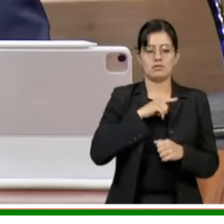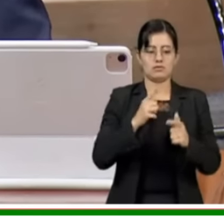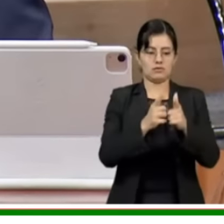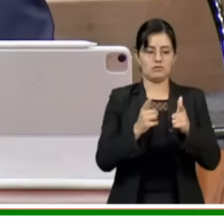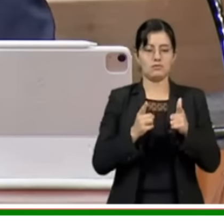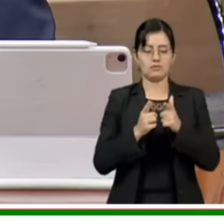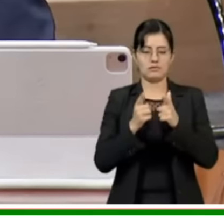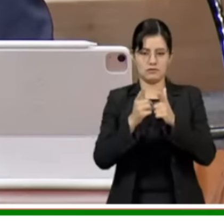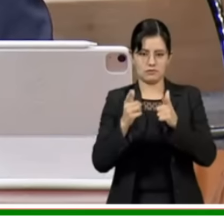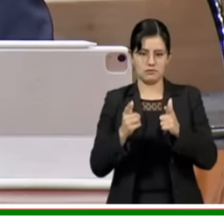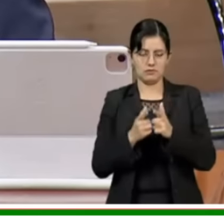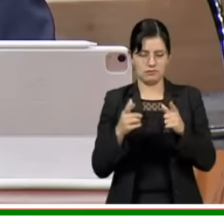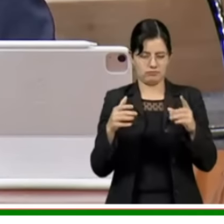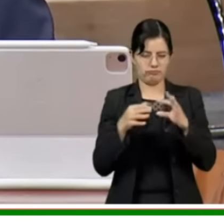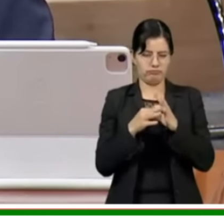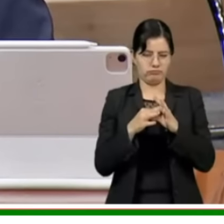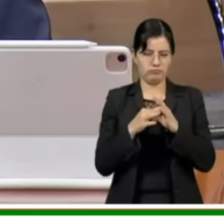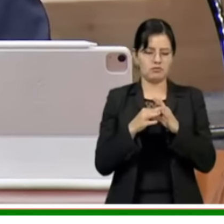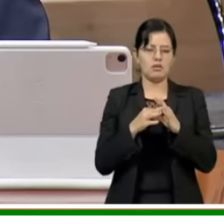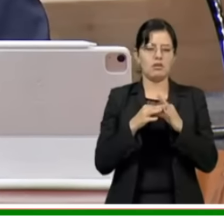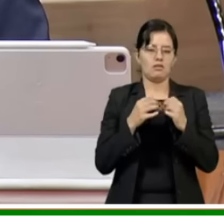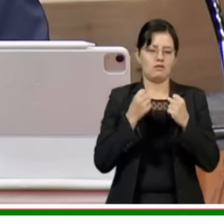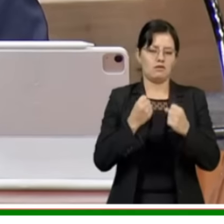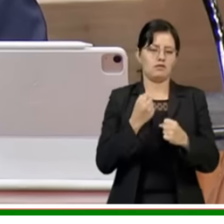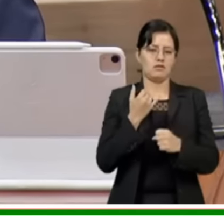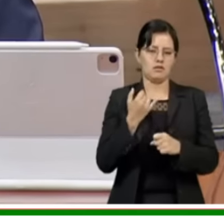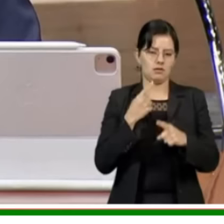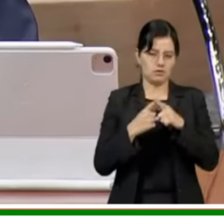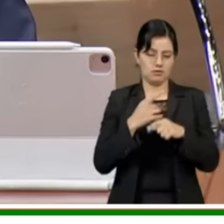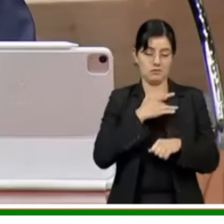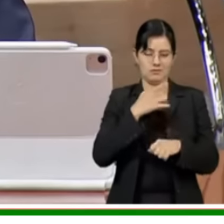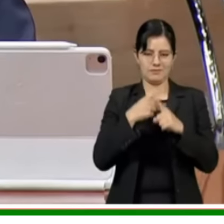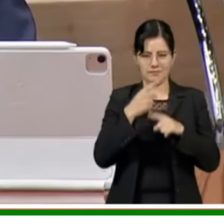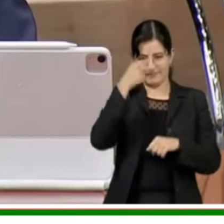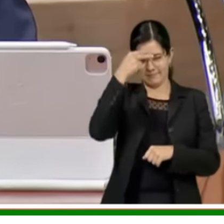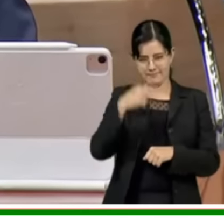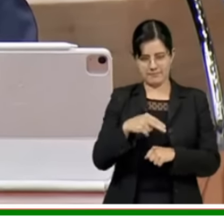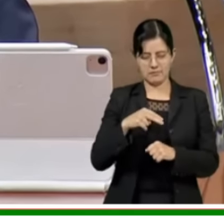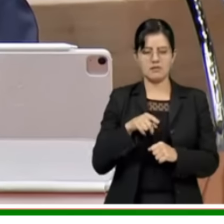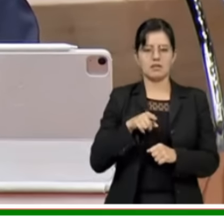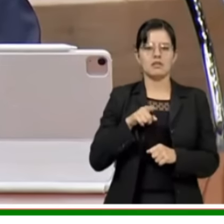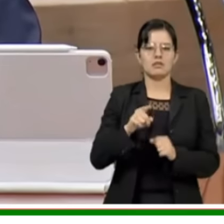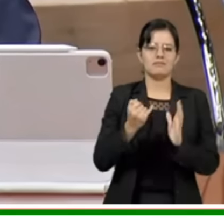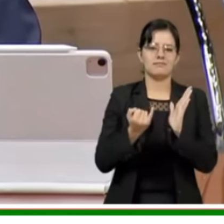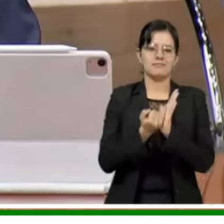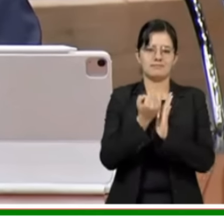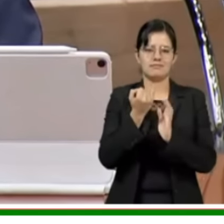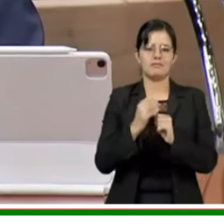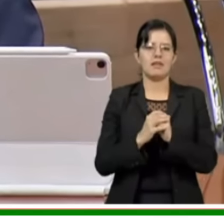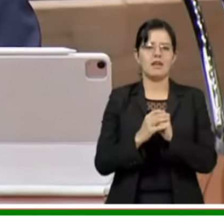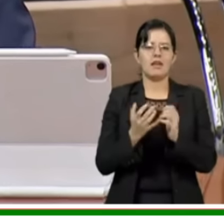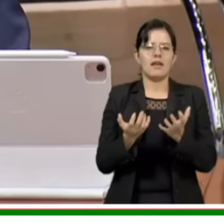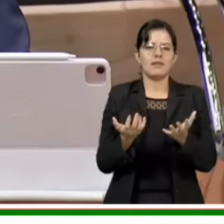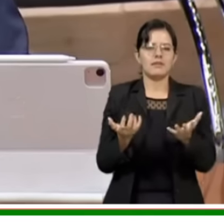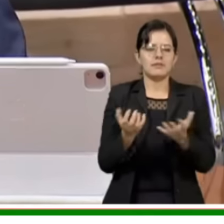corazón por México ha determinado titular medidas para evitar el uso faccioso de